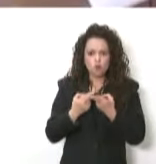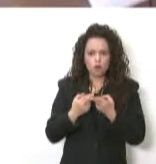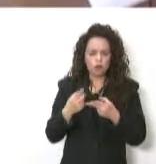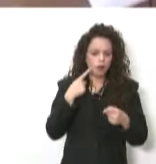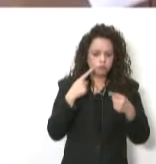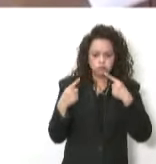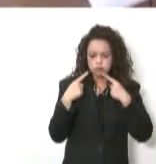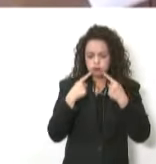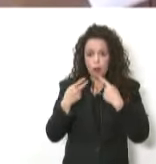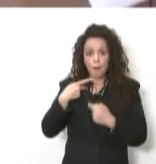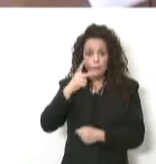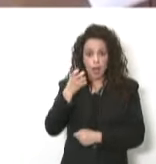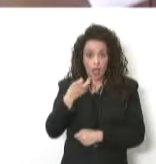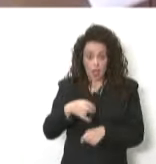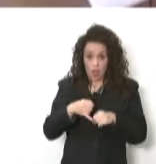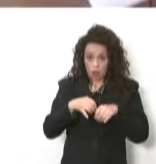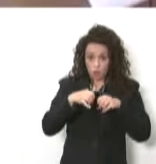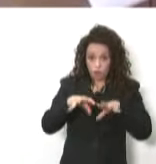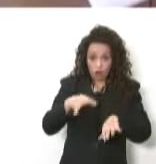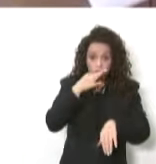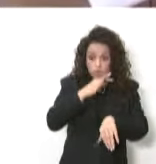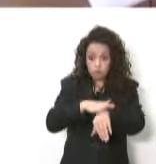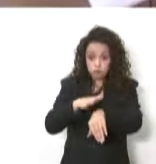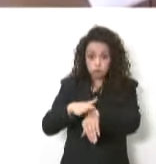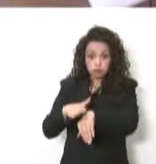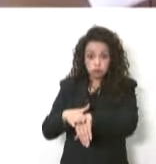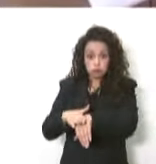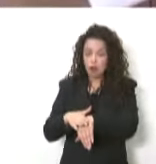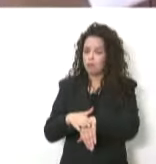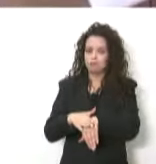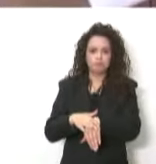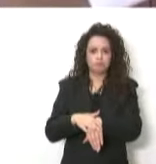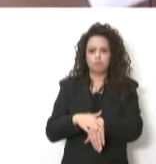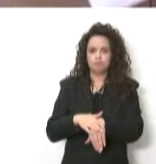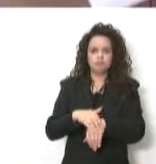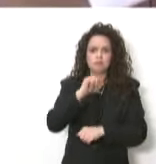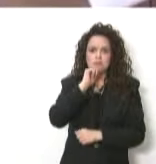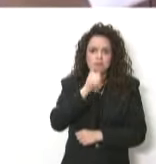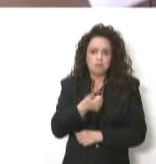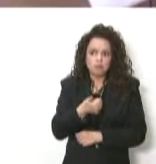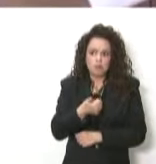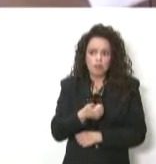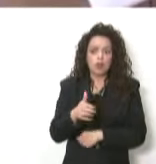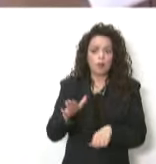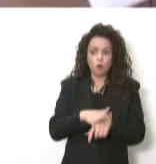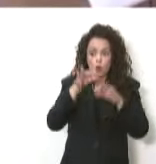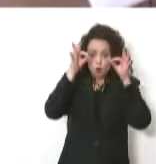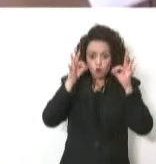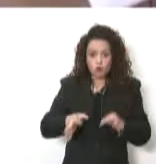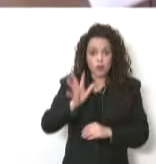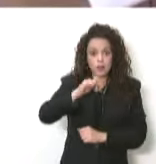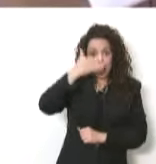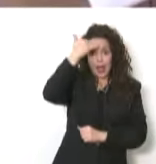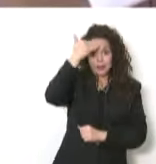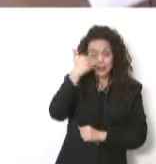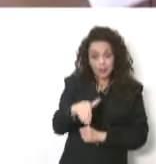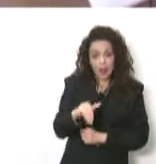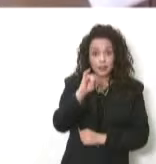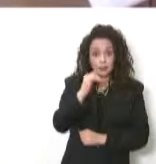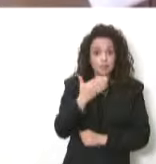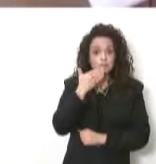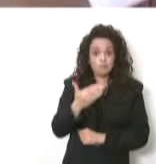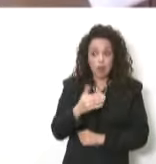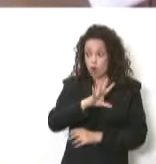que la información de la misma se haya entregado al particular, aunado a que no tiene certeza de que sea la totalidad de